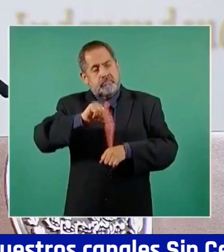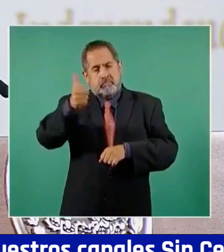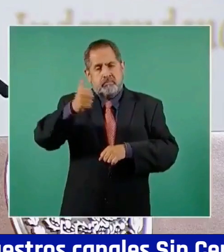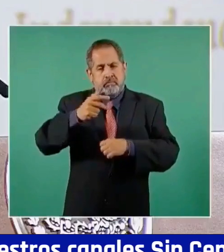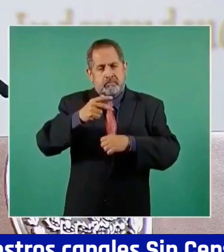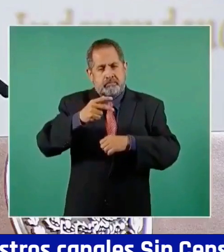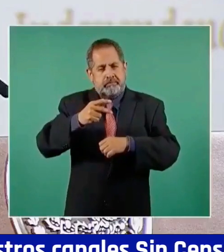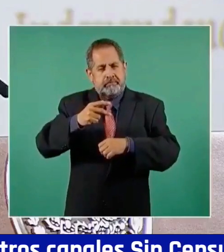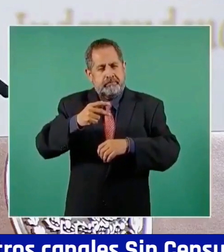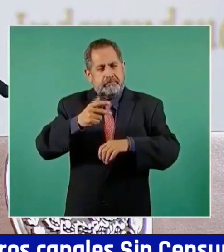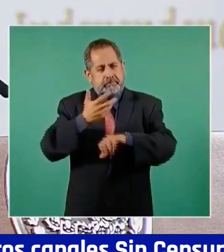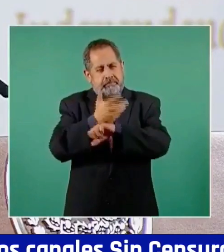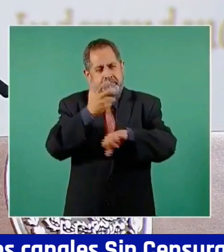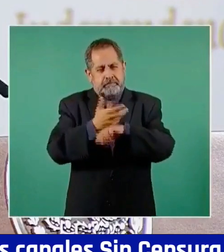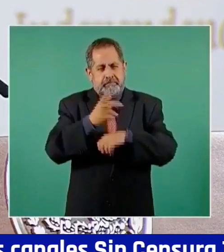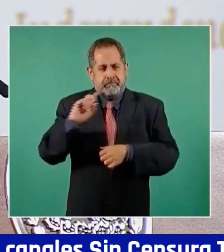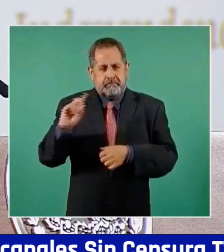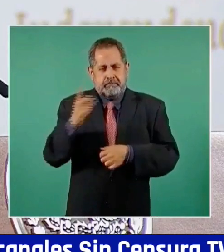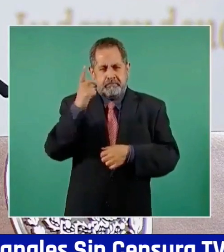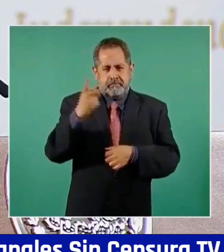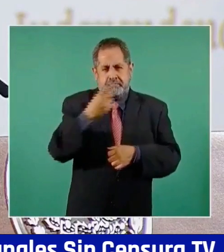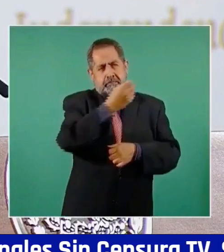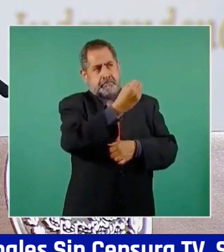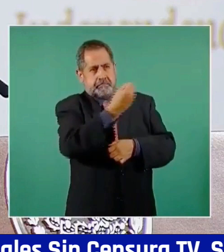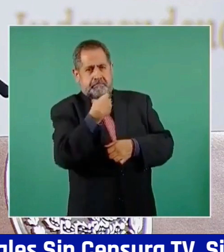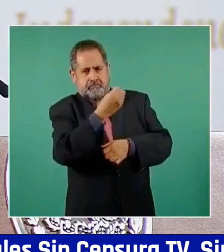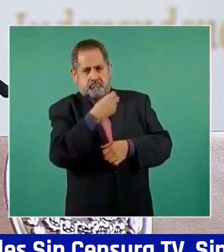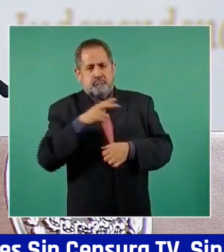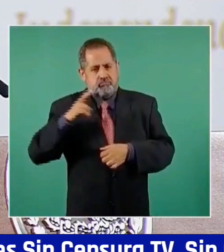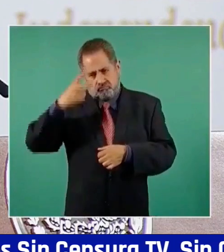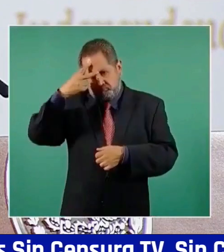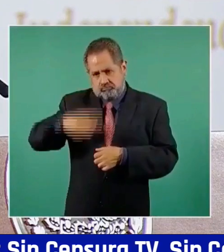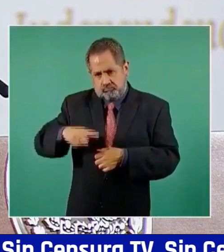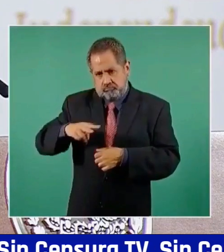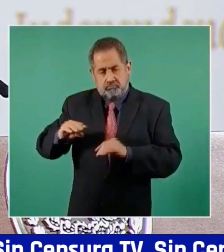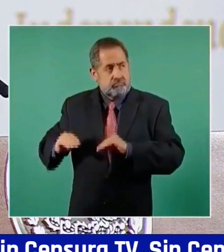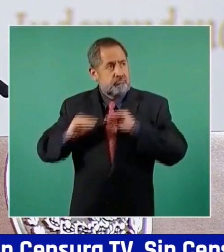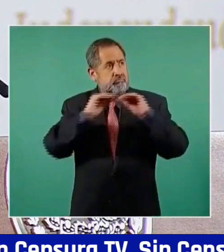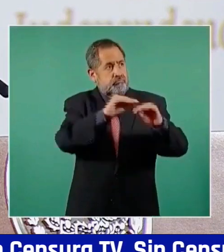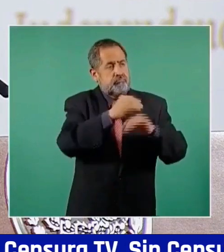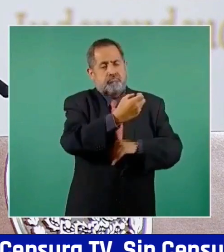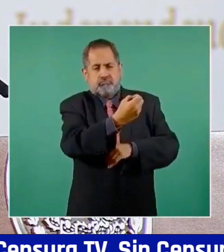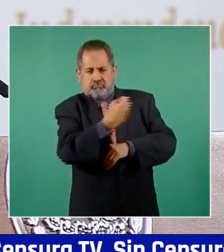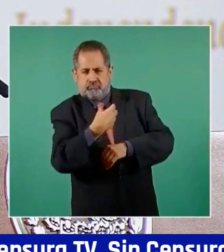nuestros paisanos que se han portado muy bien.